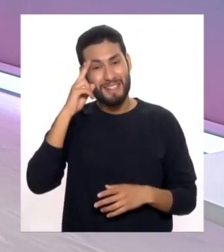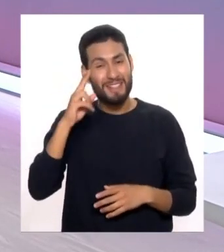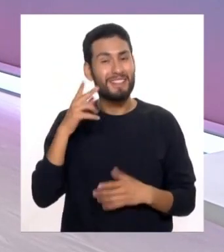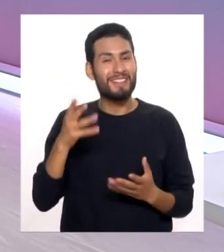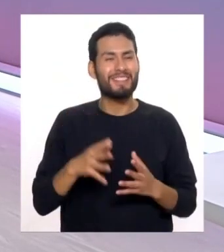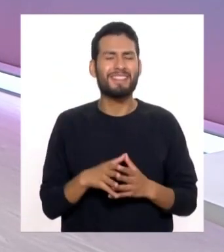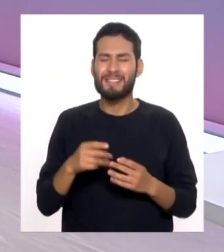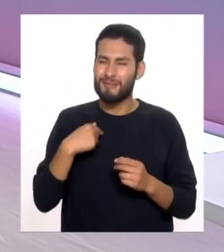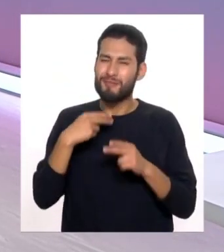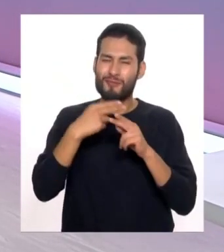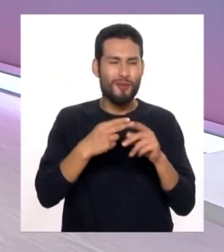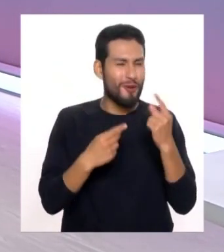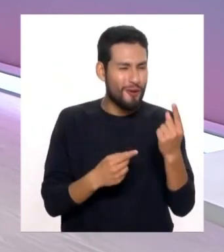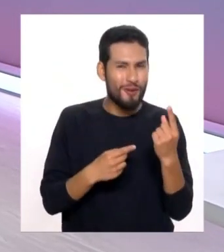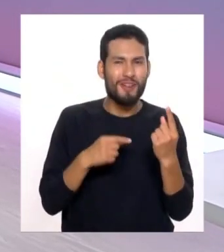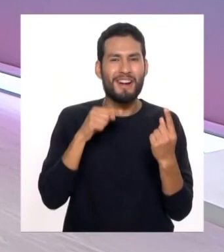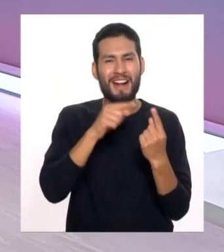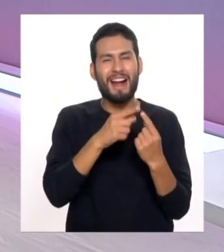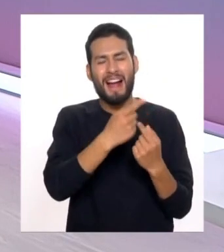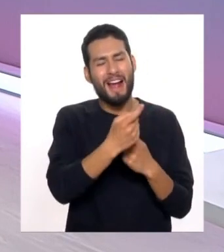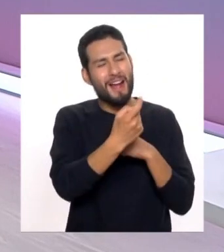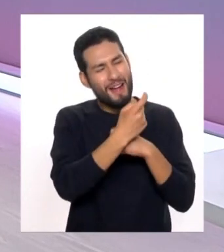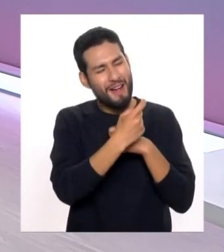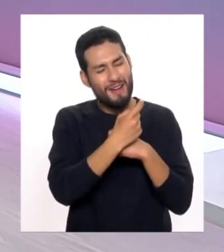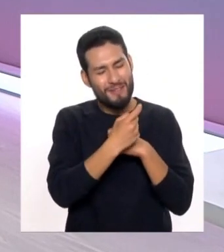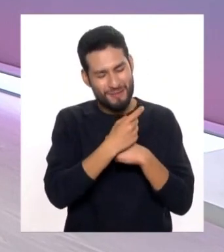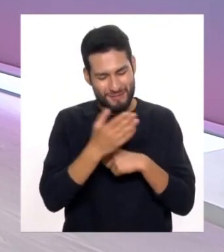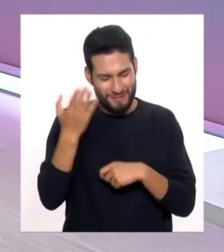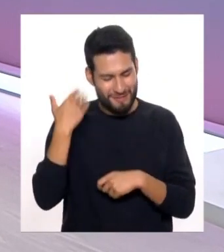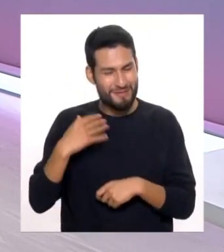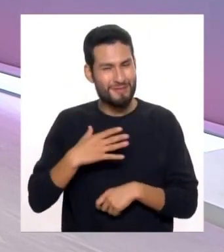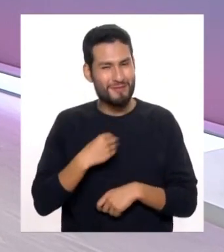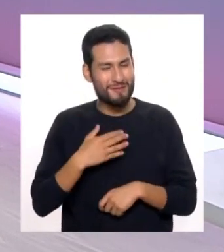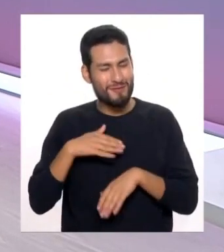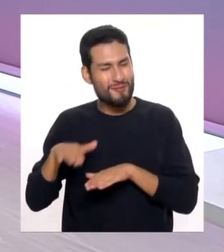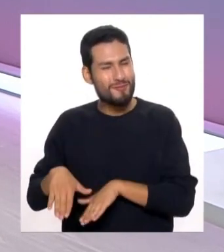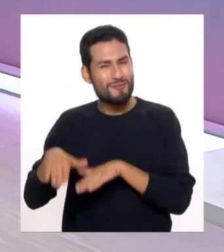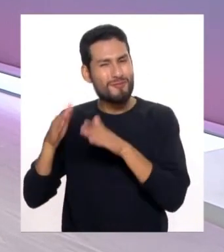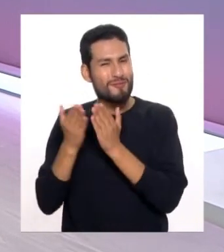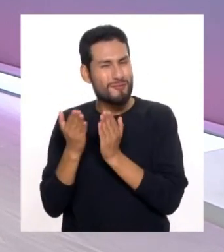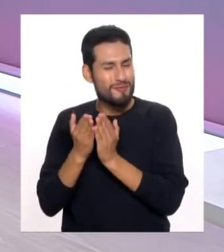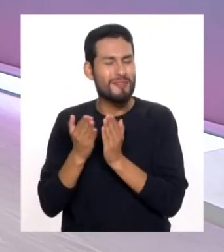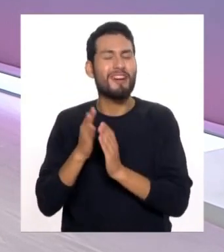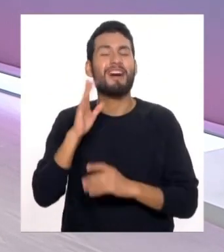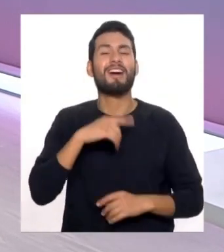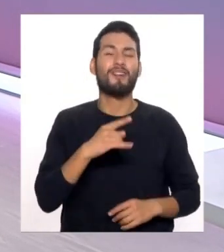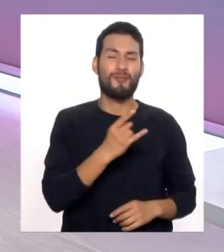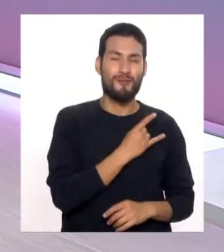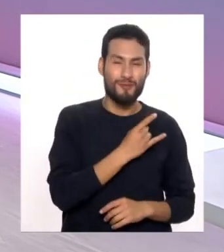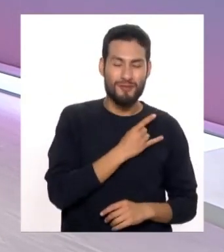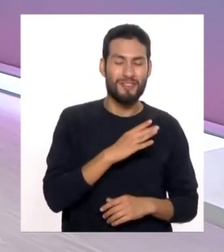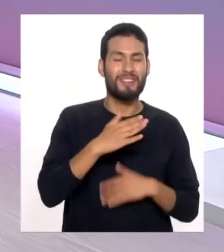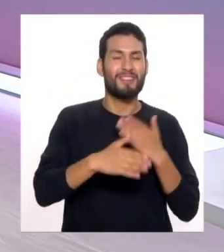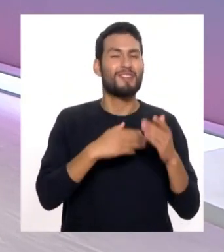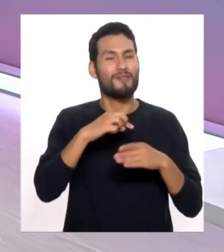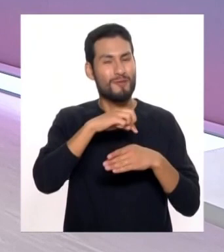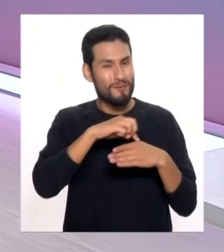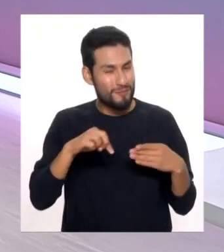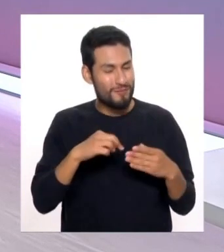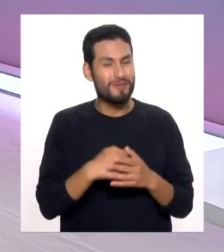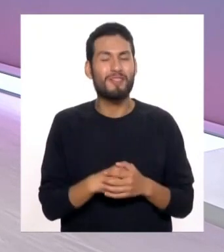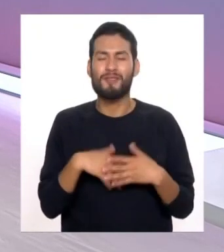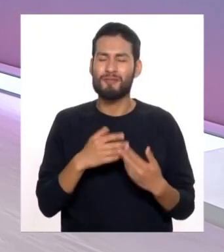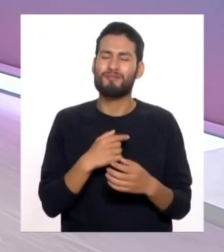injusto nombrar a uno, porque lo tuvimos en la edad escolar, en la edad universitaria, en nuestra formación profesional,